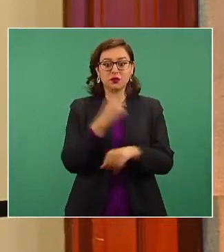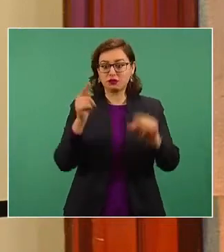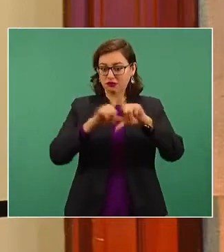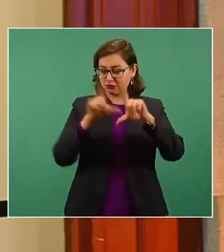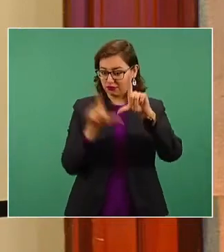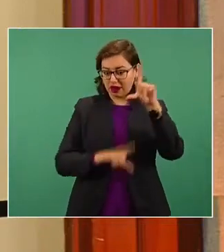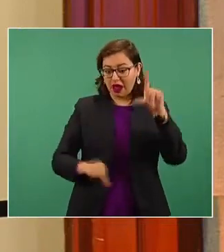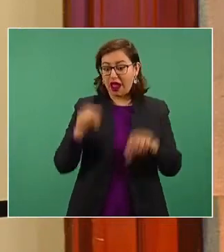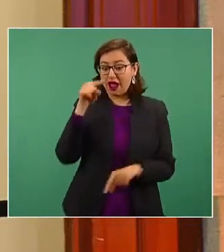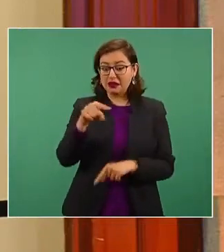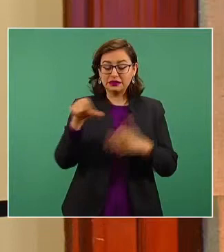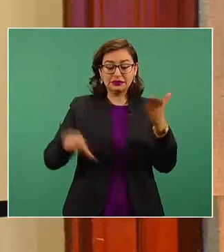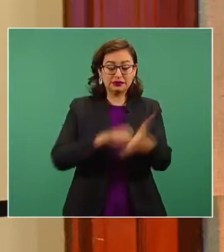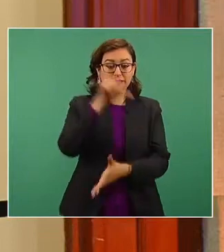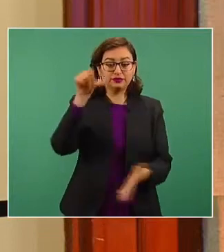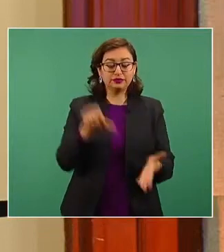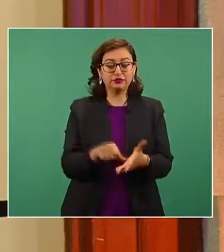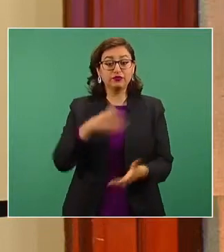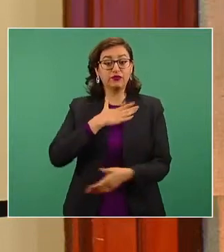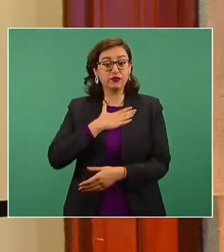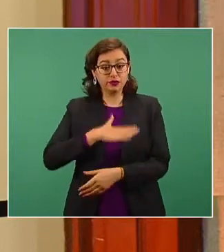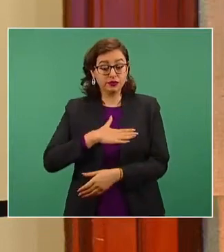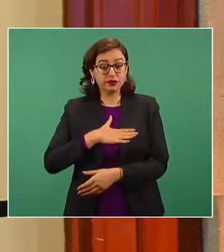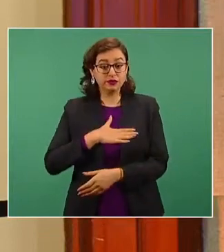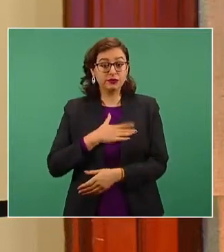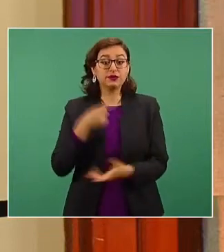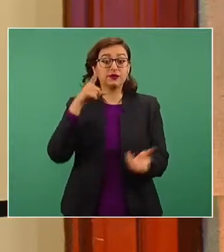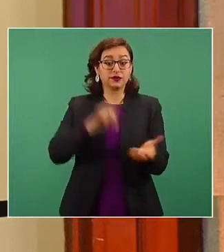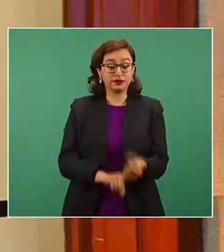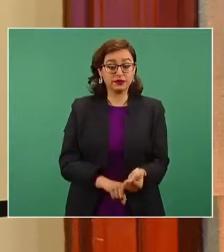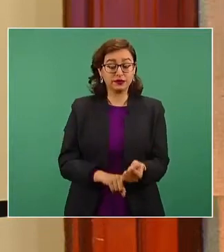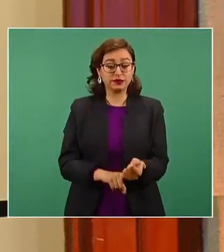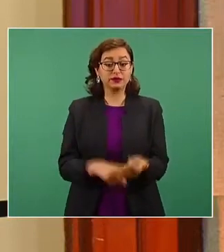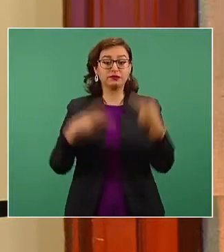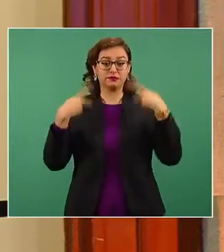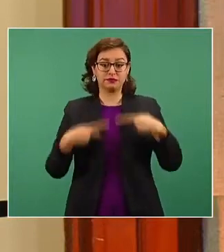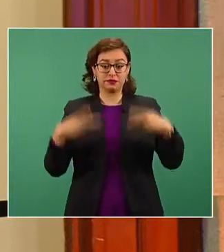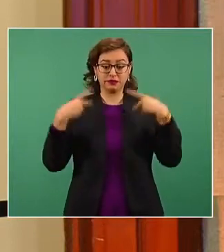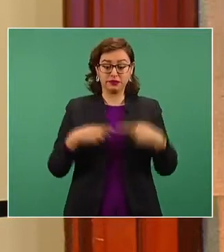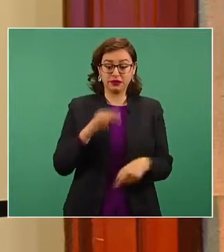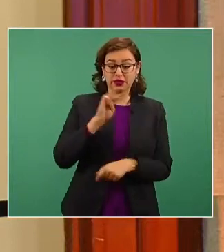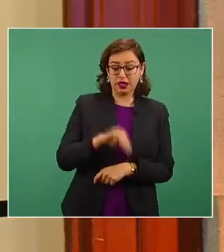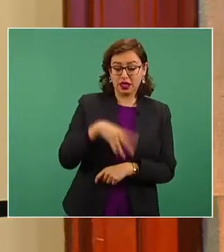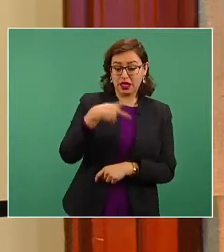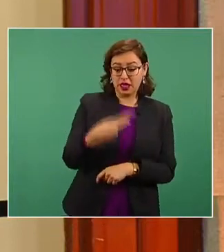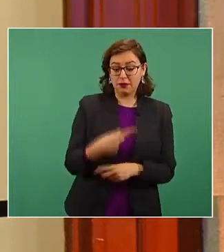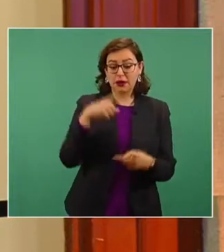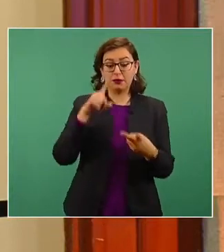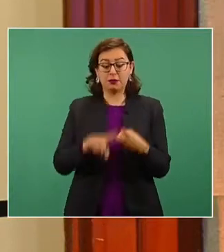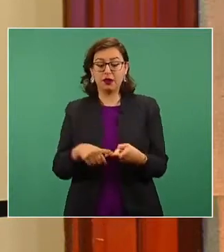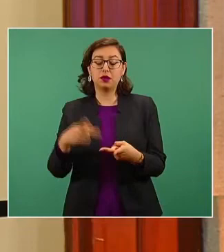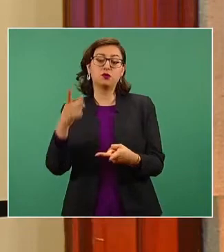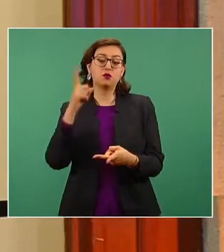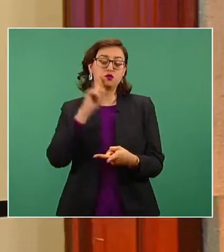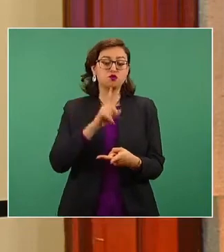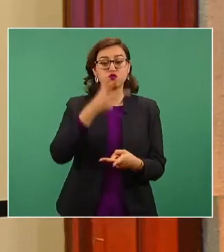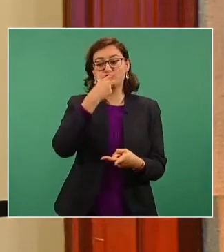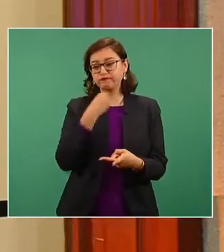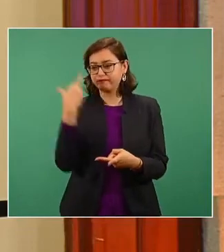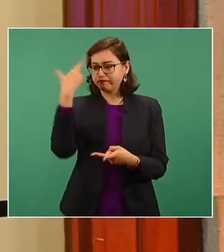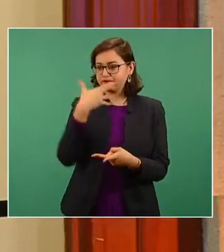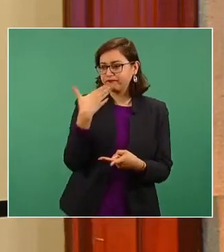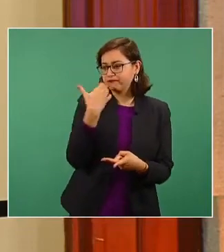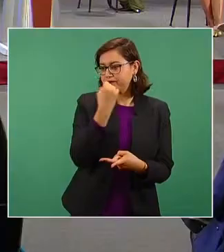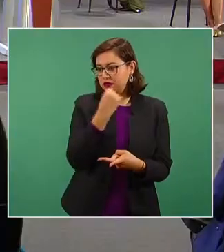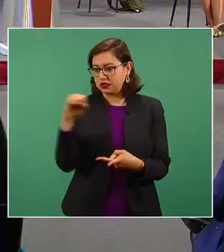En estos centros de justicia hay personas del Ministerio Público, peritos, peritas, etcétera, pero